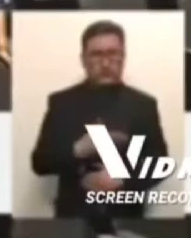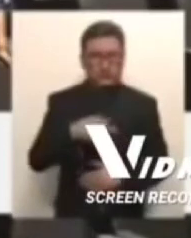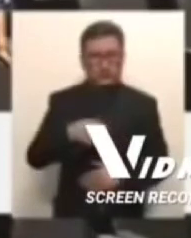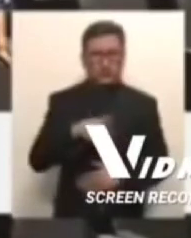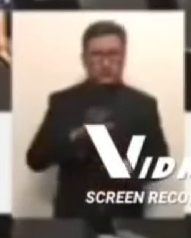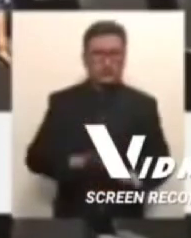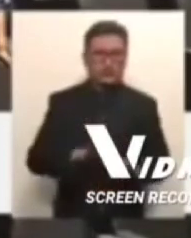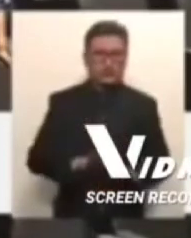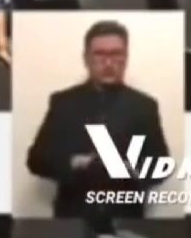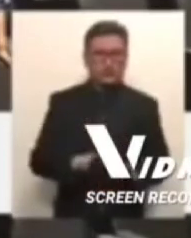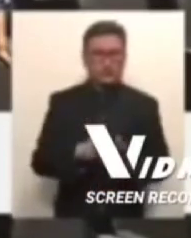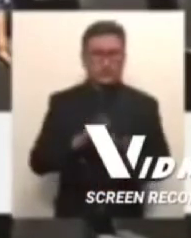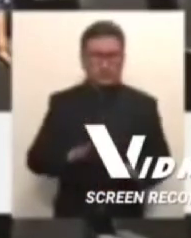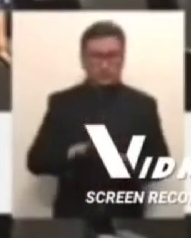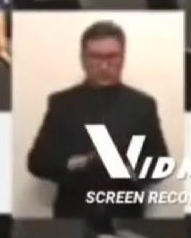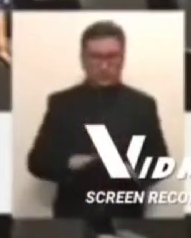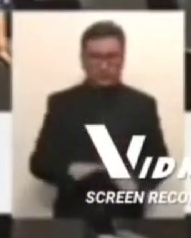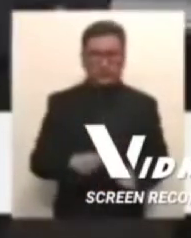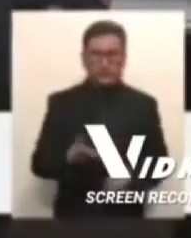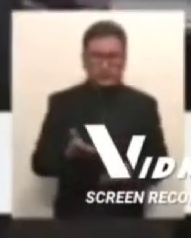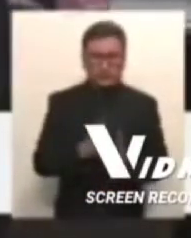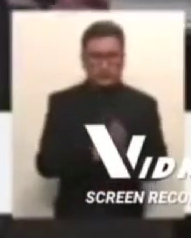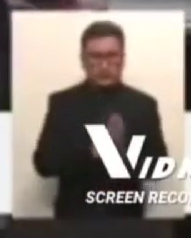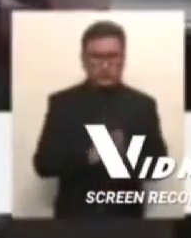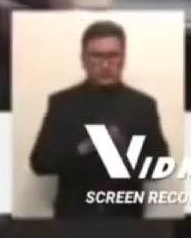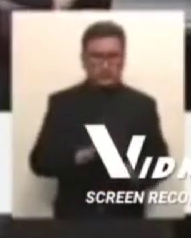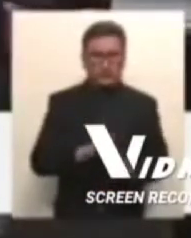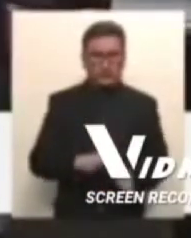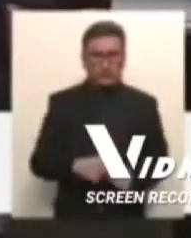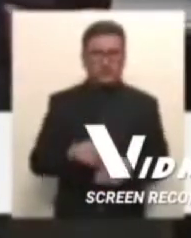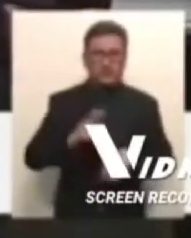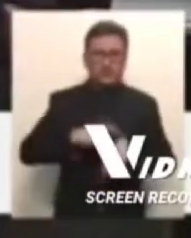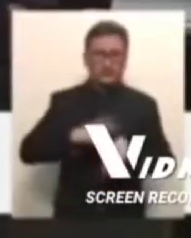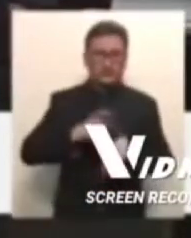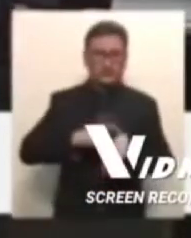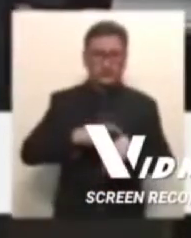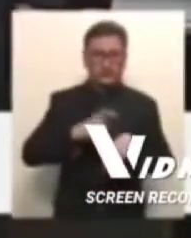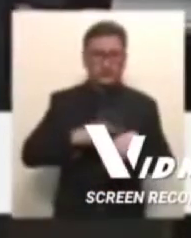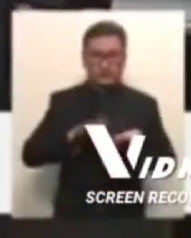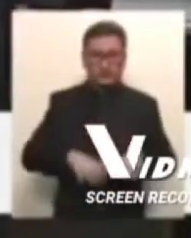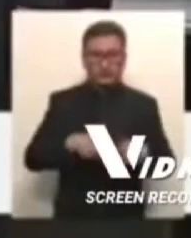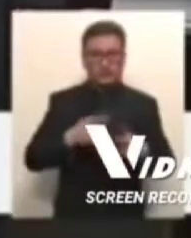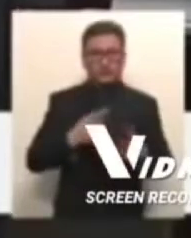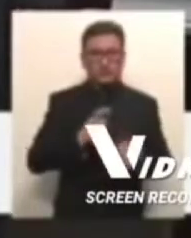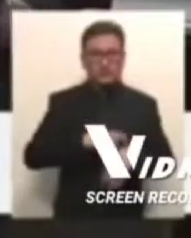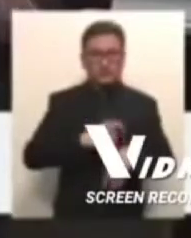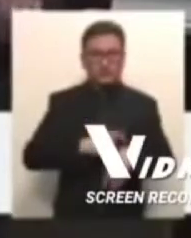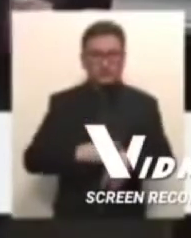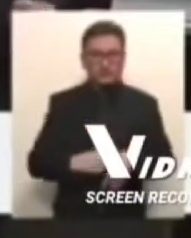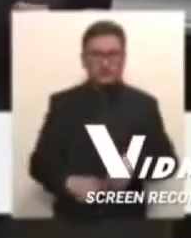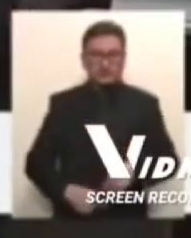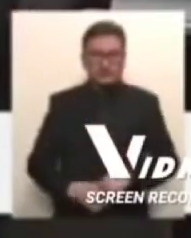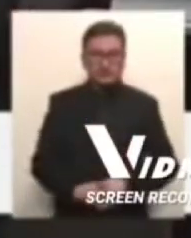pare. Primero, diputado, orden, por favor. Diputados, orden. Orden, diputado.